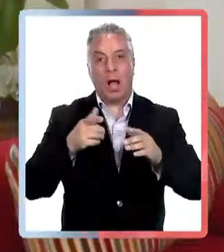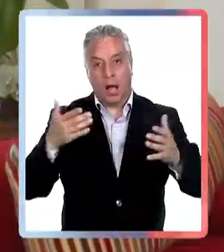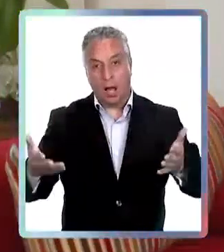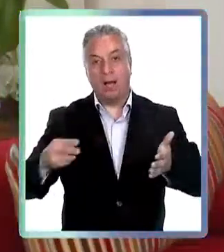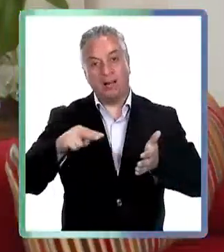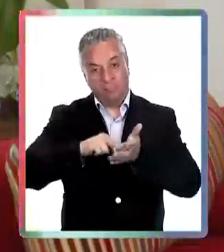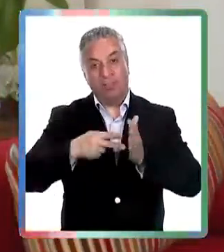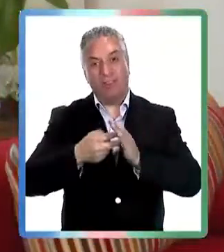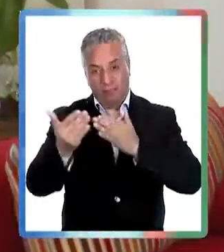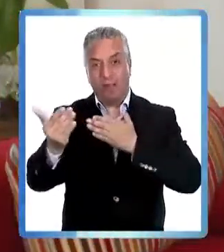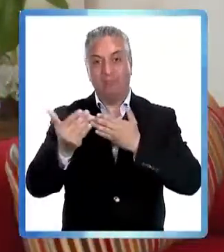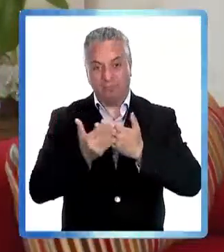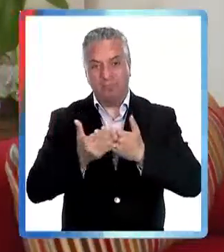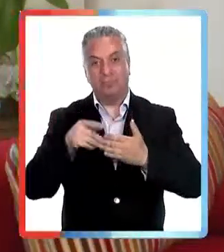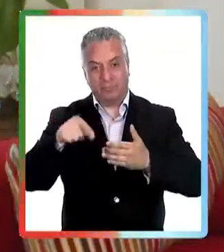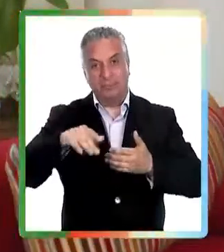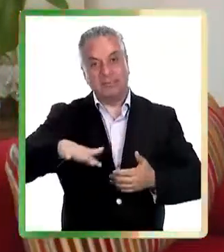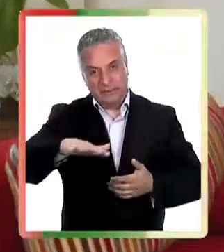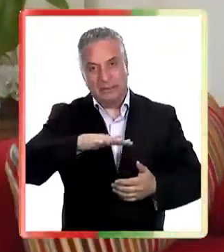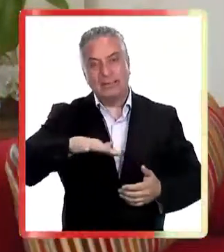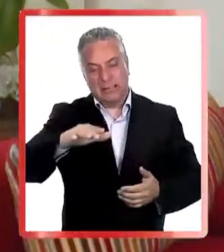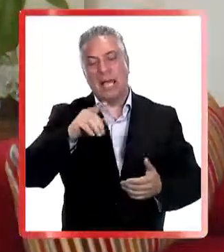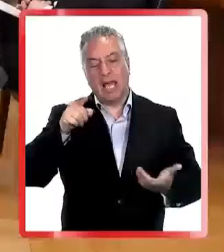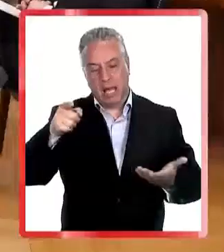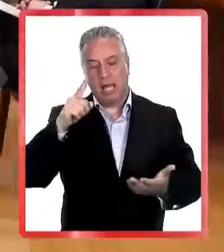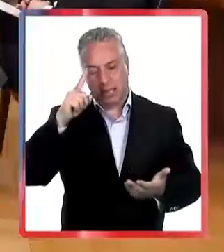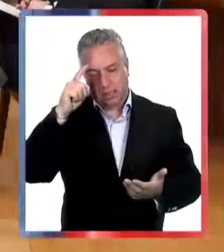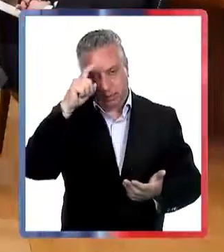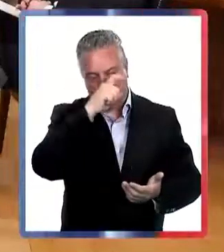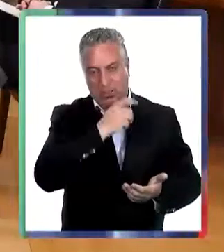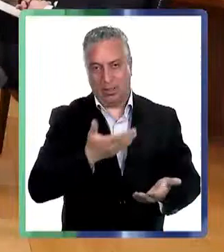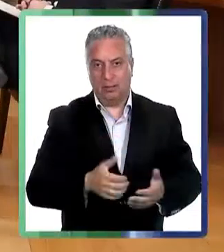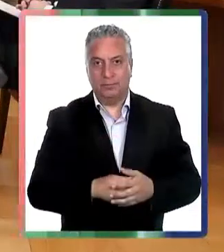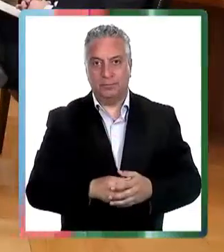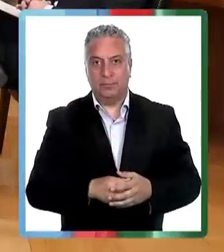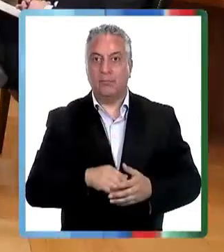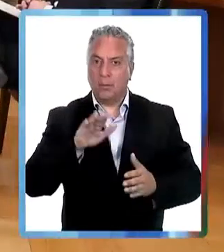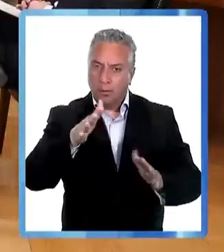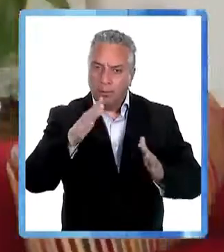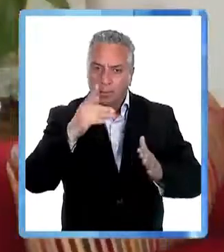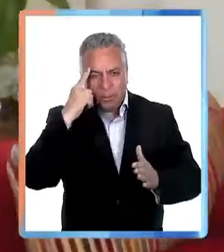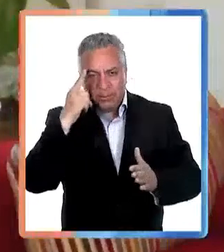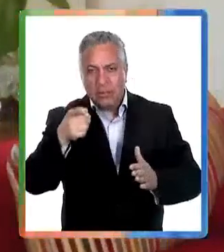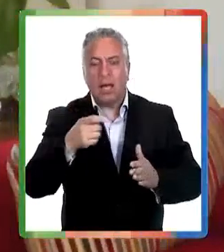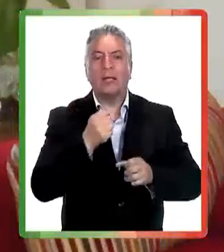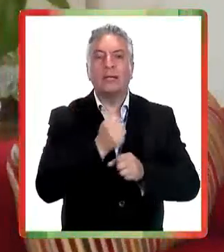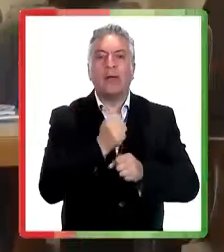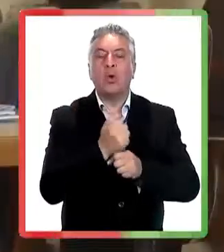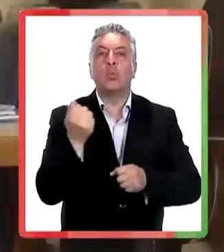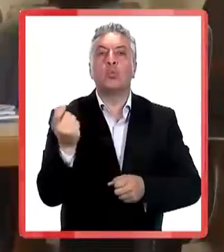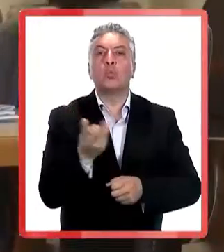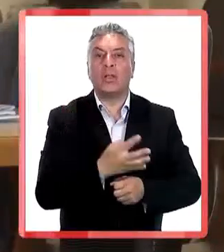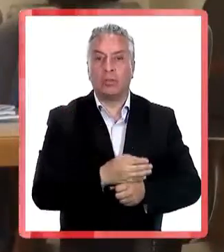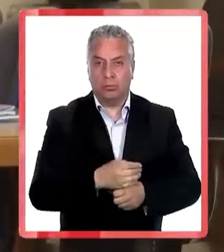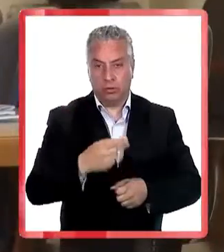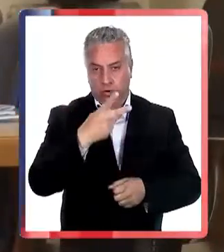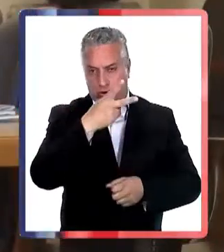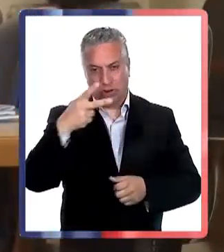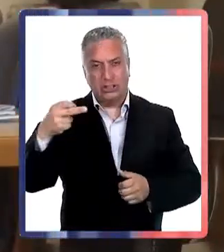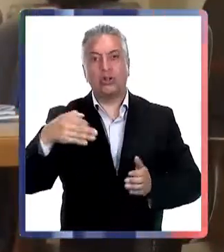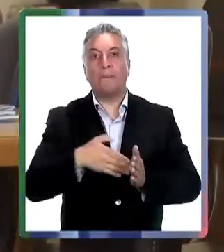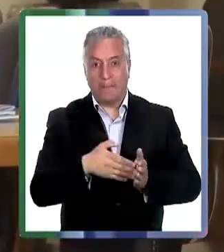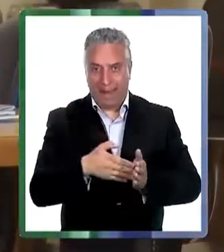ola de situación económica complicada. ¿Cuánto empleo se estima que se puede crear? 200.000.